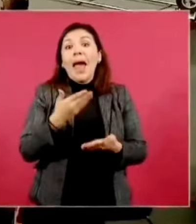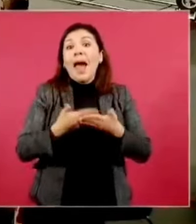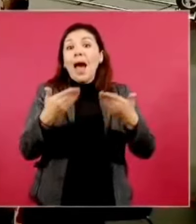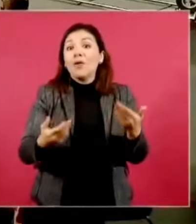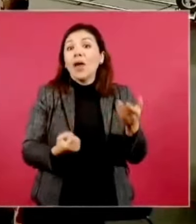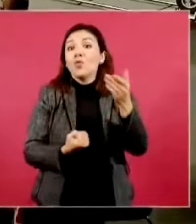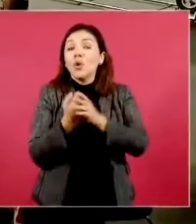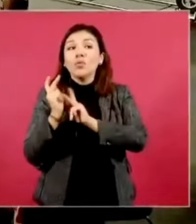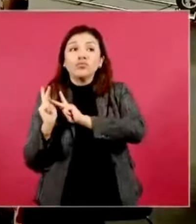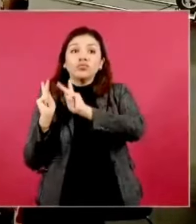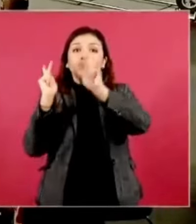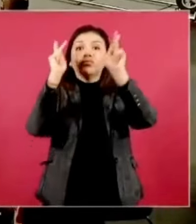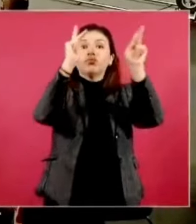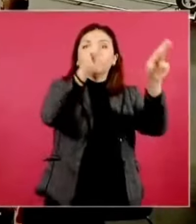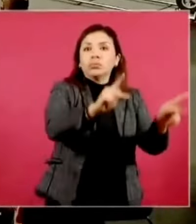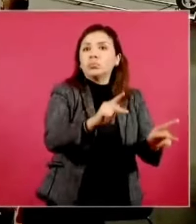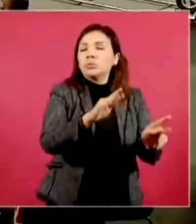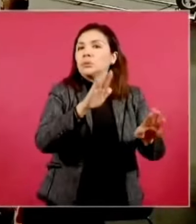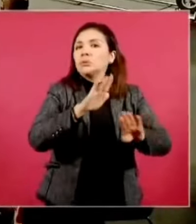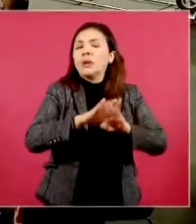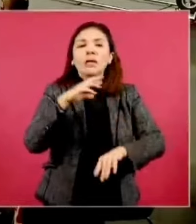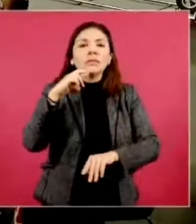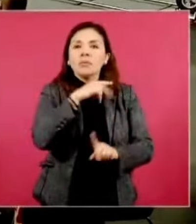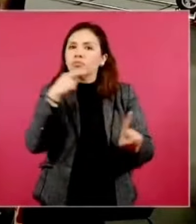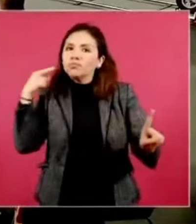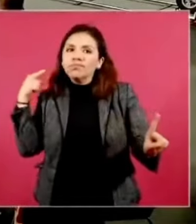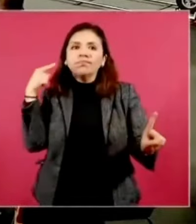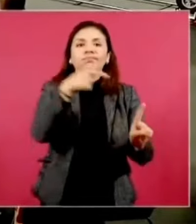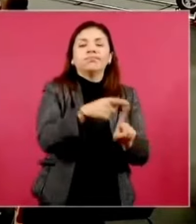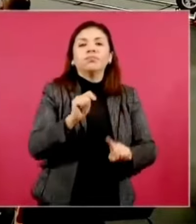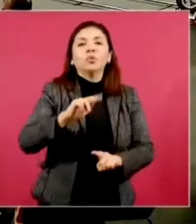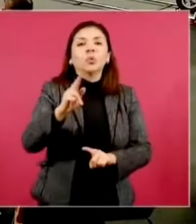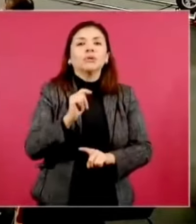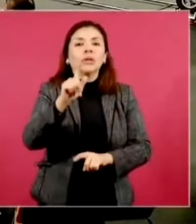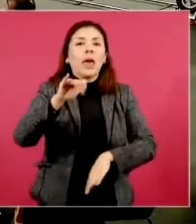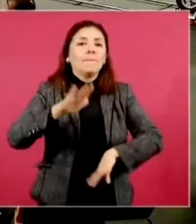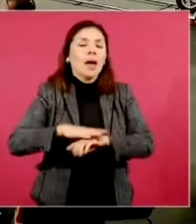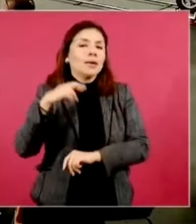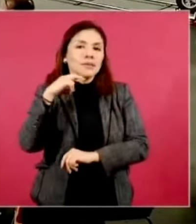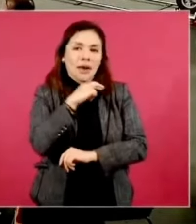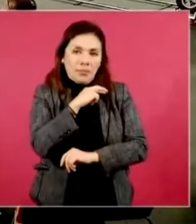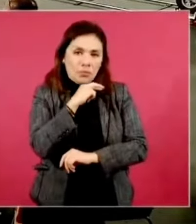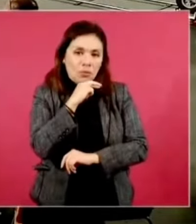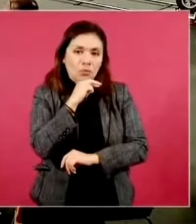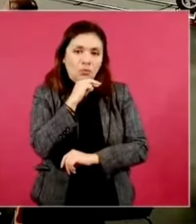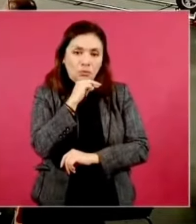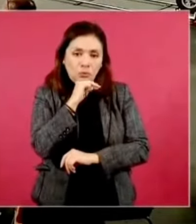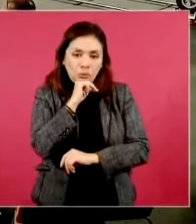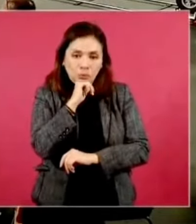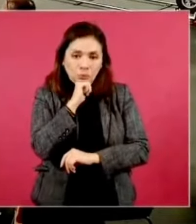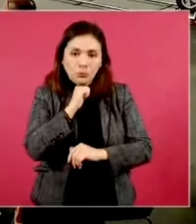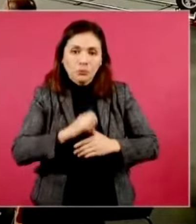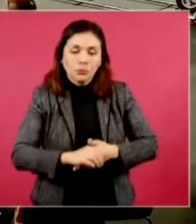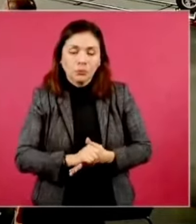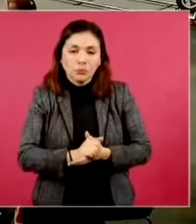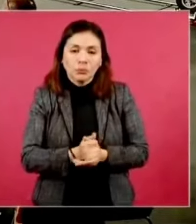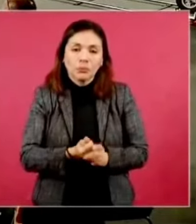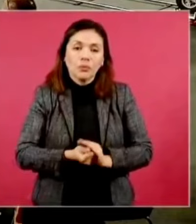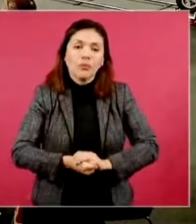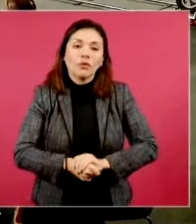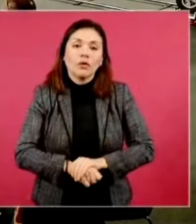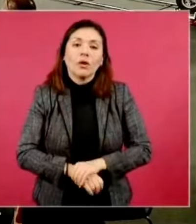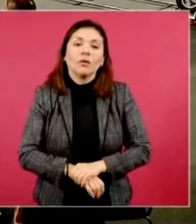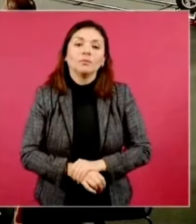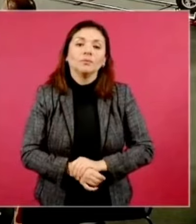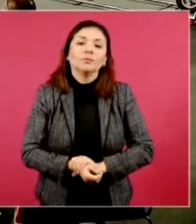directo a Tuxtla, les va a ahorrar bastante tiempo. ¿Eh? ¿Qué reporte tiene de cuánta gente